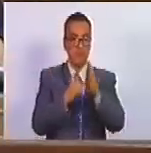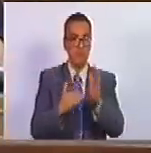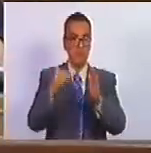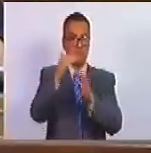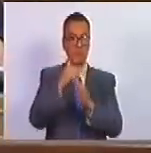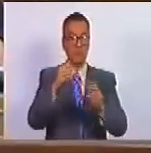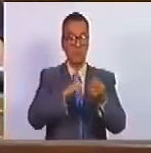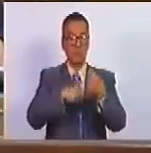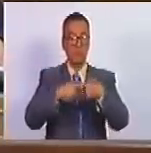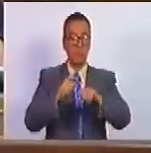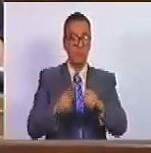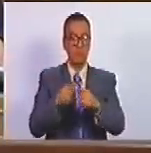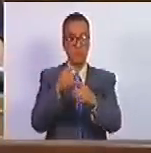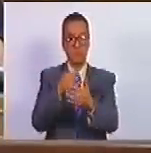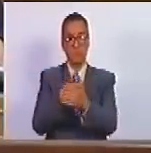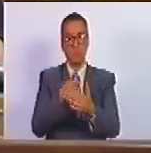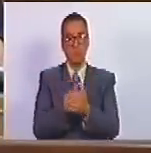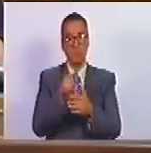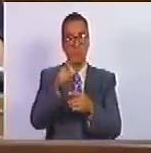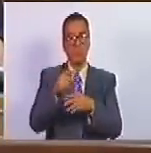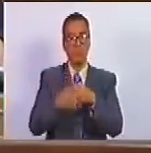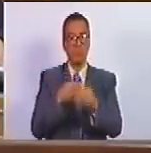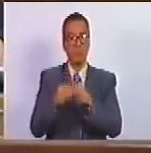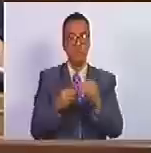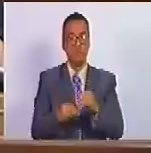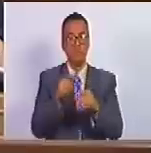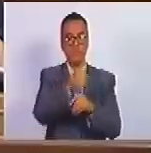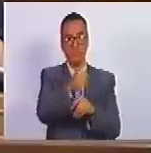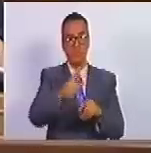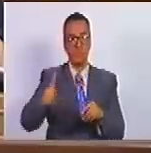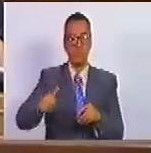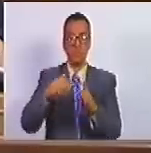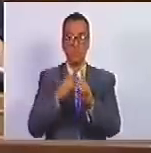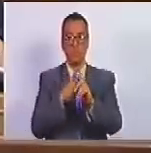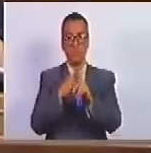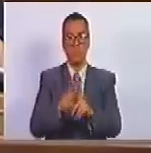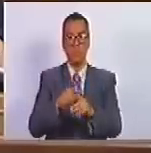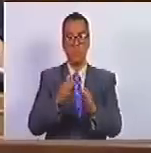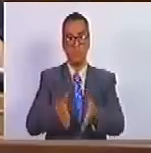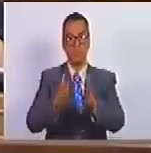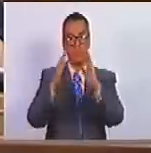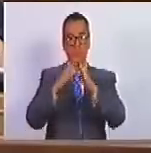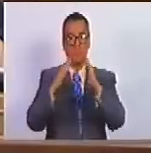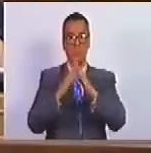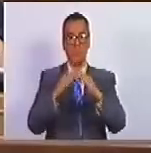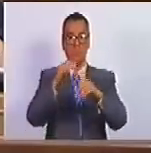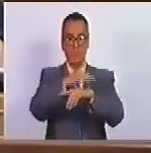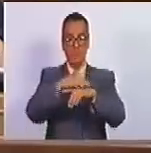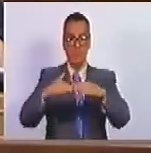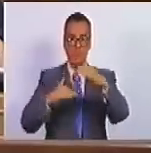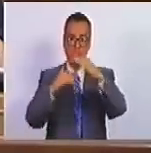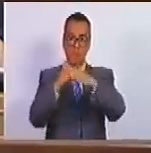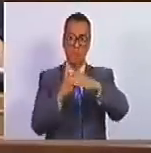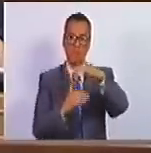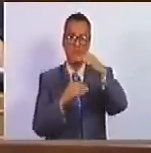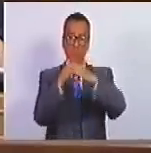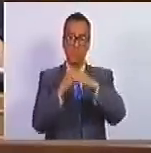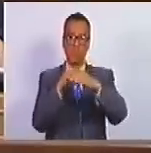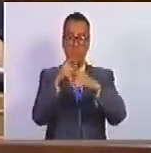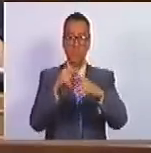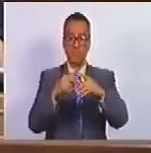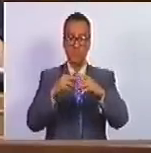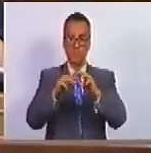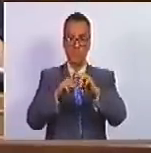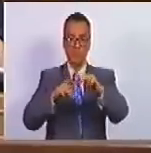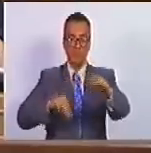de Armonización Tributaria, establecerá para cada categoría de inmuebles el margen o límite máximo de metros